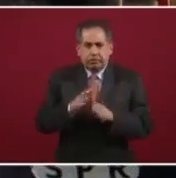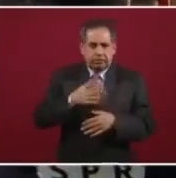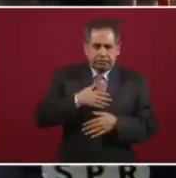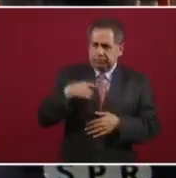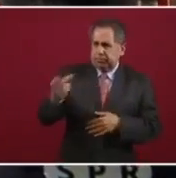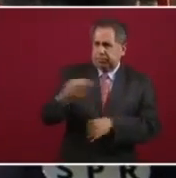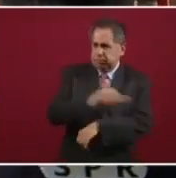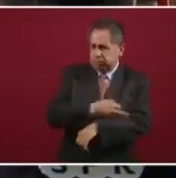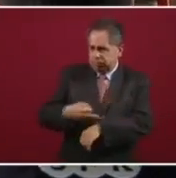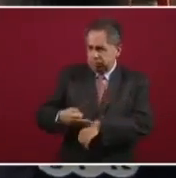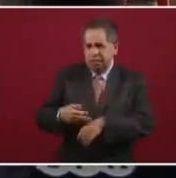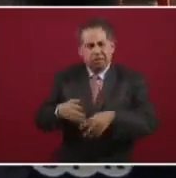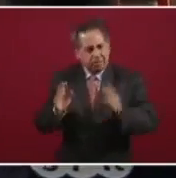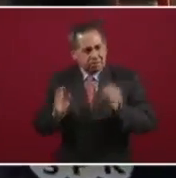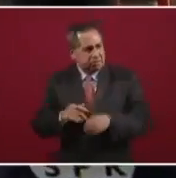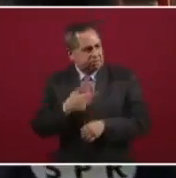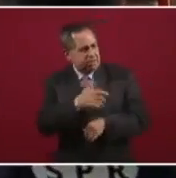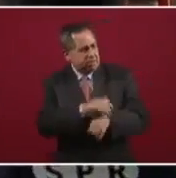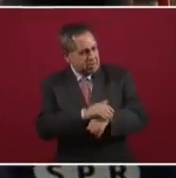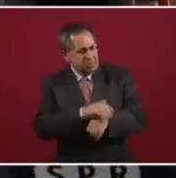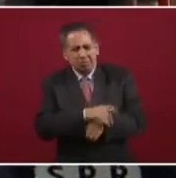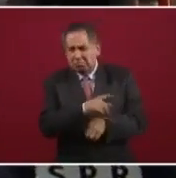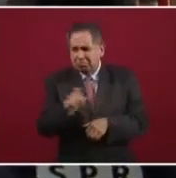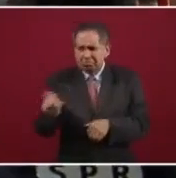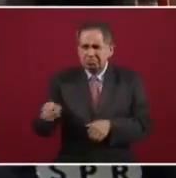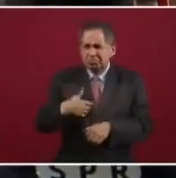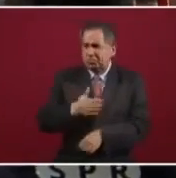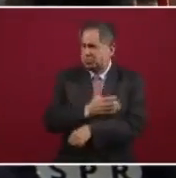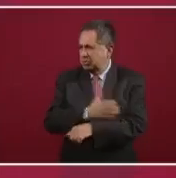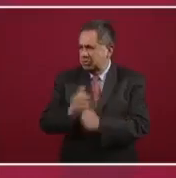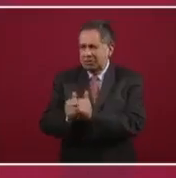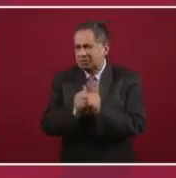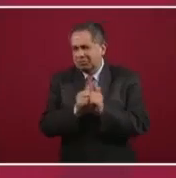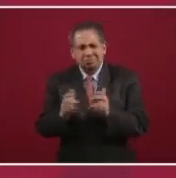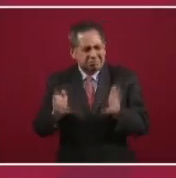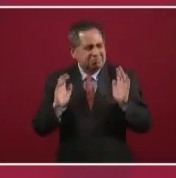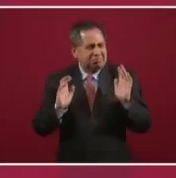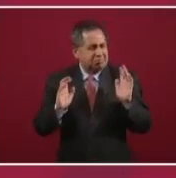familiar, un amigo, un compañero,